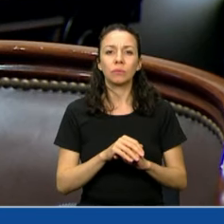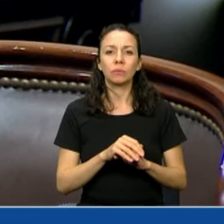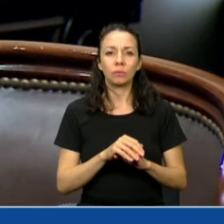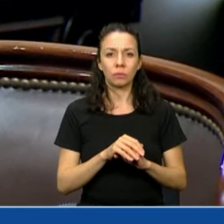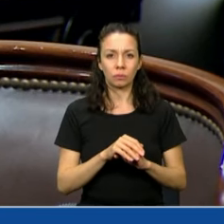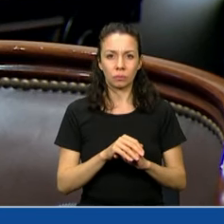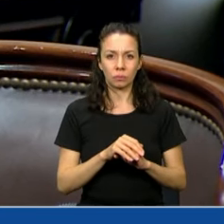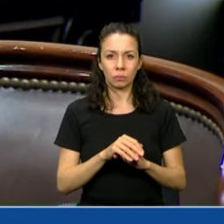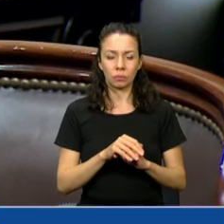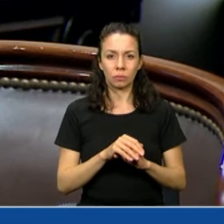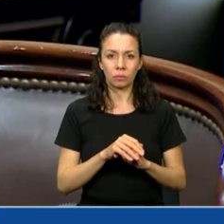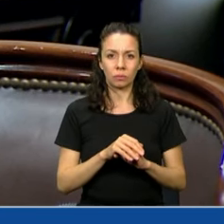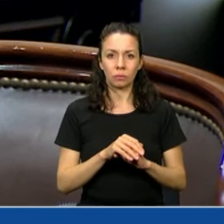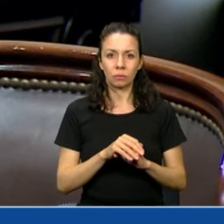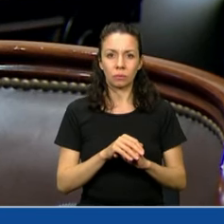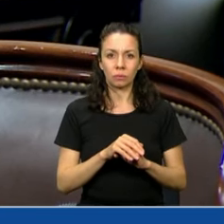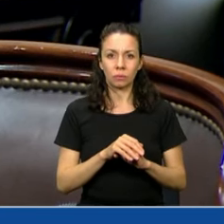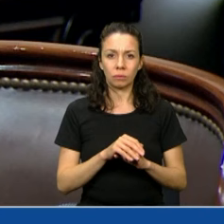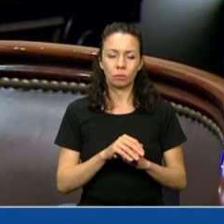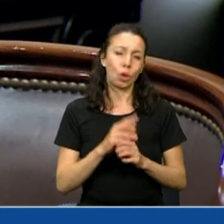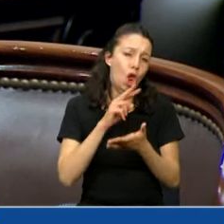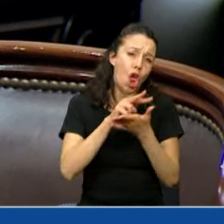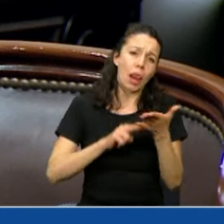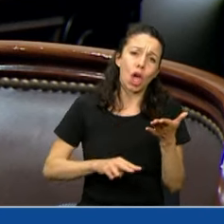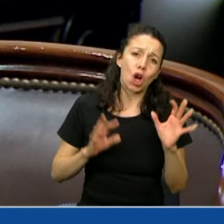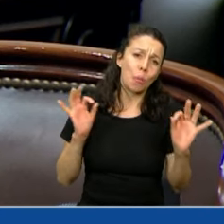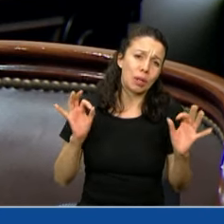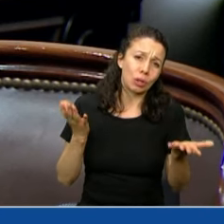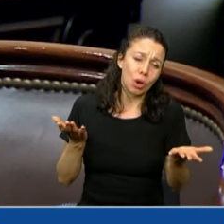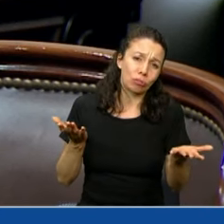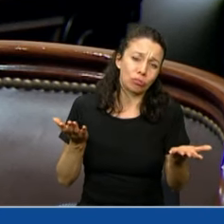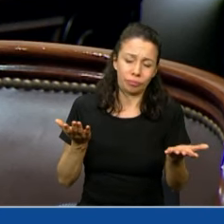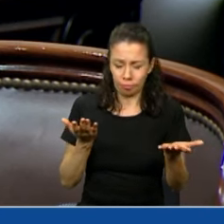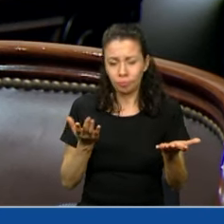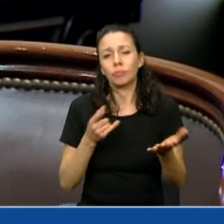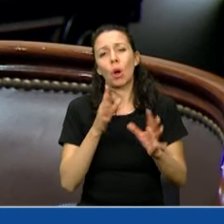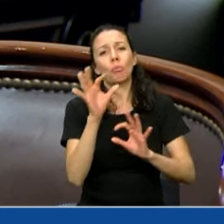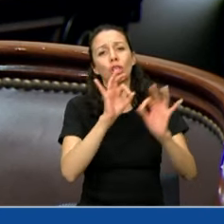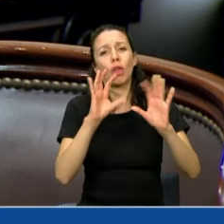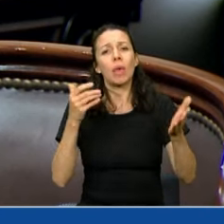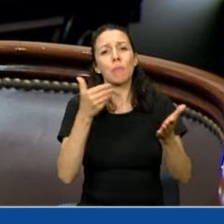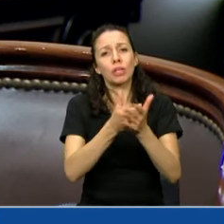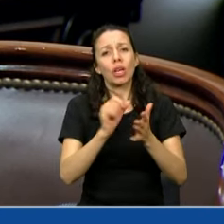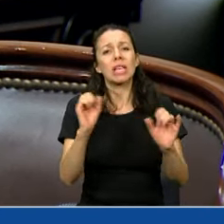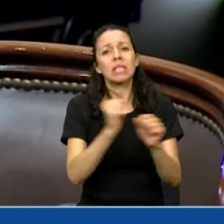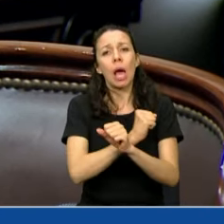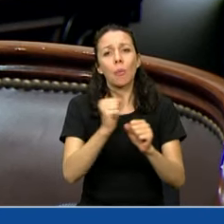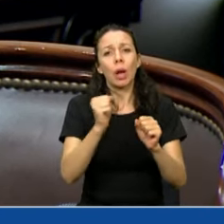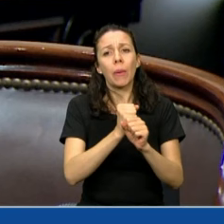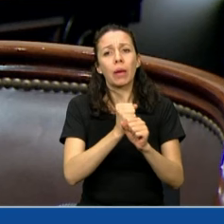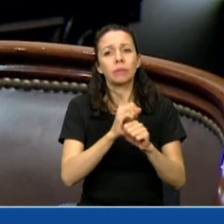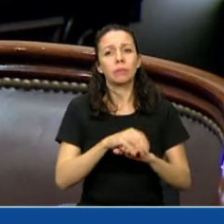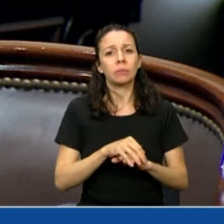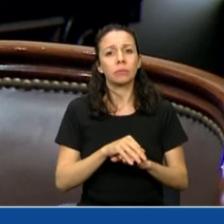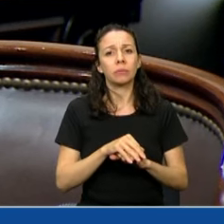que a partir de Bueno lo leo todo señora presidenta los proyectos de inversión que resulten aprobados en